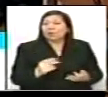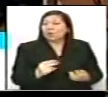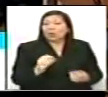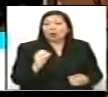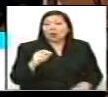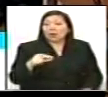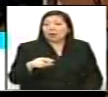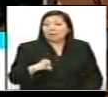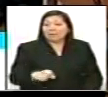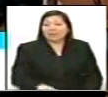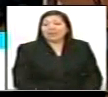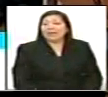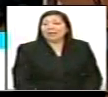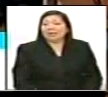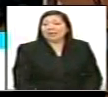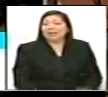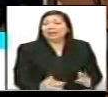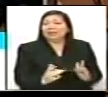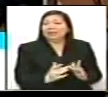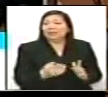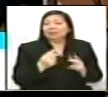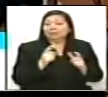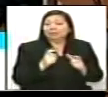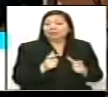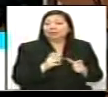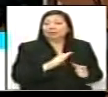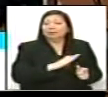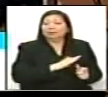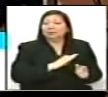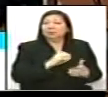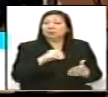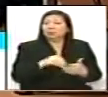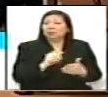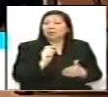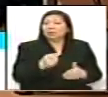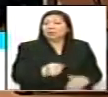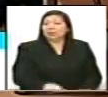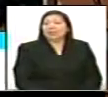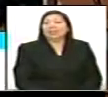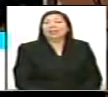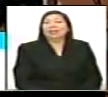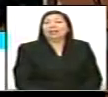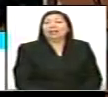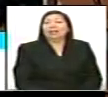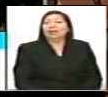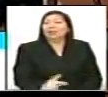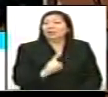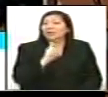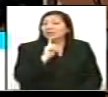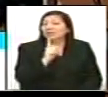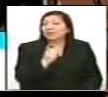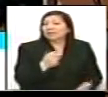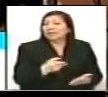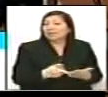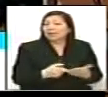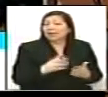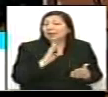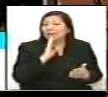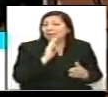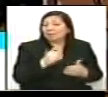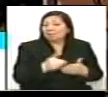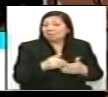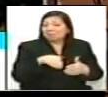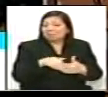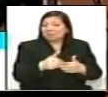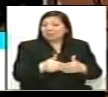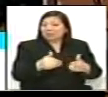OMPE, siendo OMPE la entidad que supervisa, fiscaliza y que pone las multas, ¿no? ¿No es esta una forma de hacer lo que se comentaba en la mesa